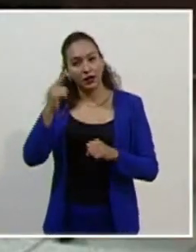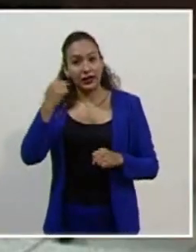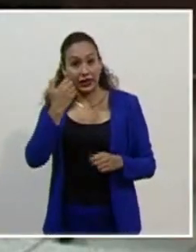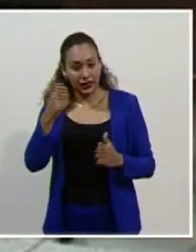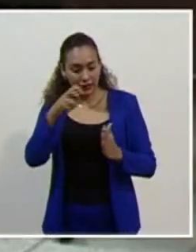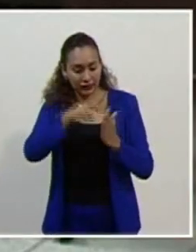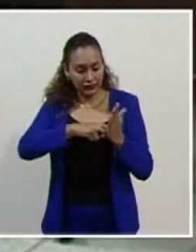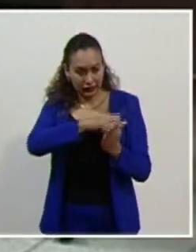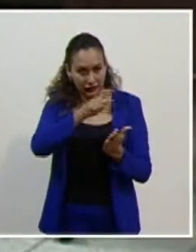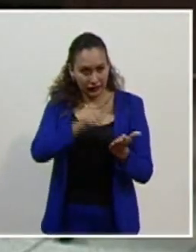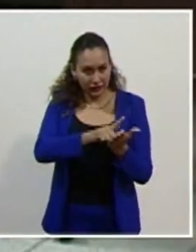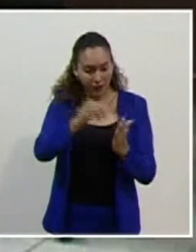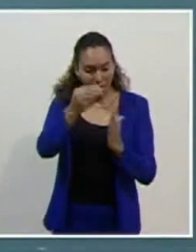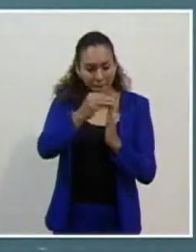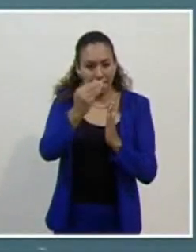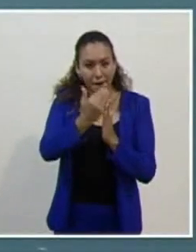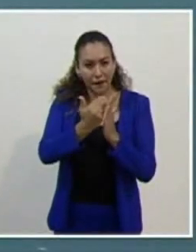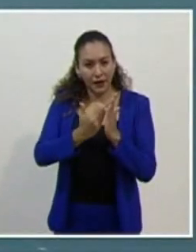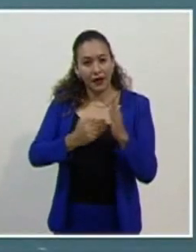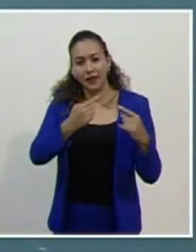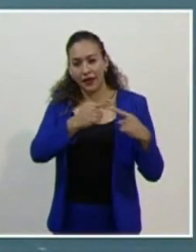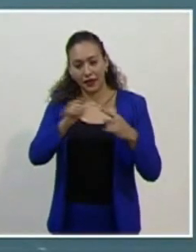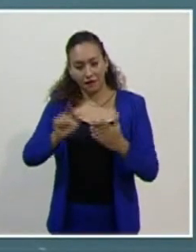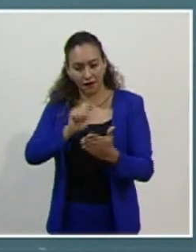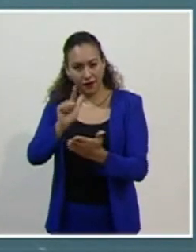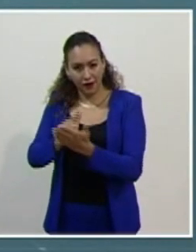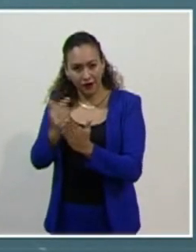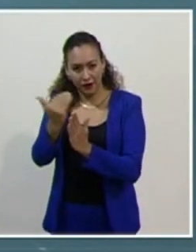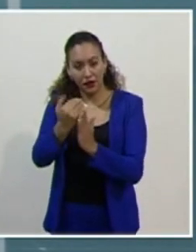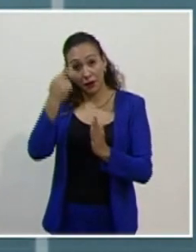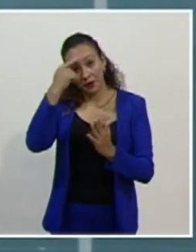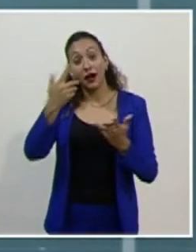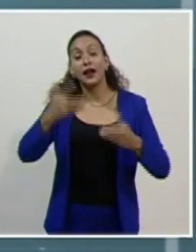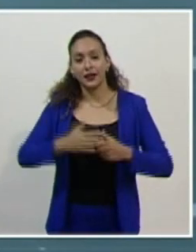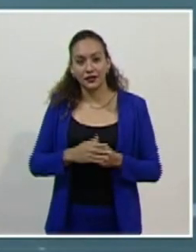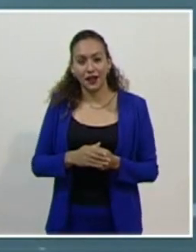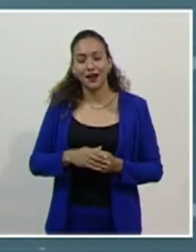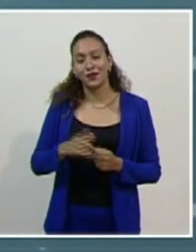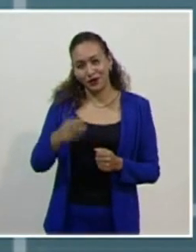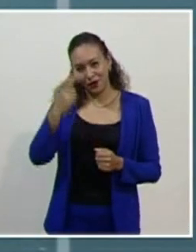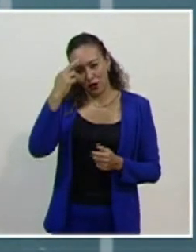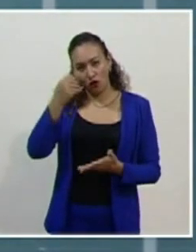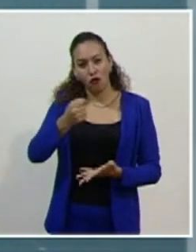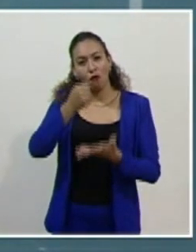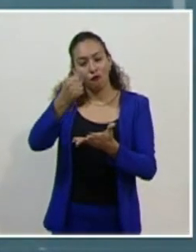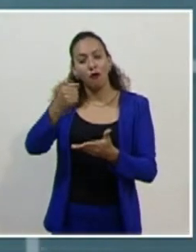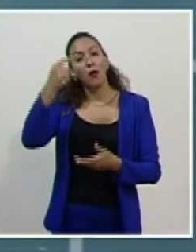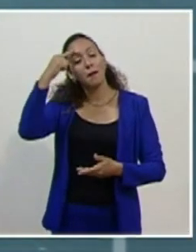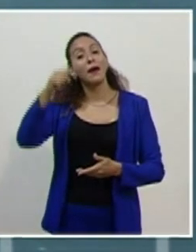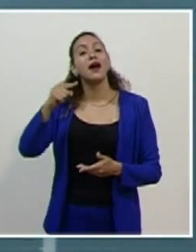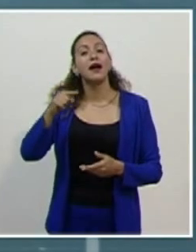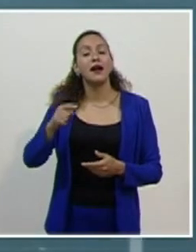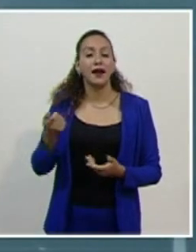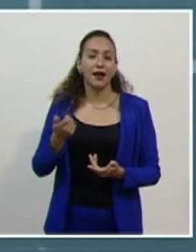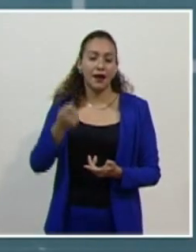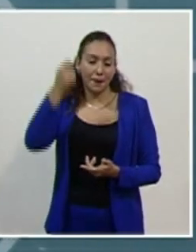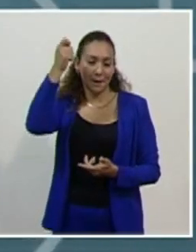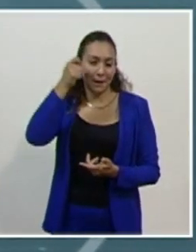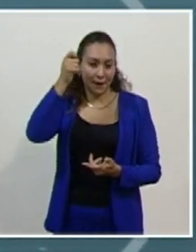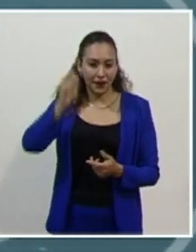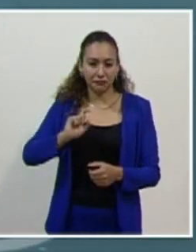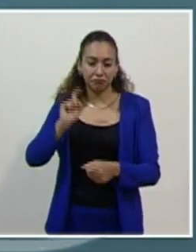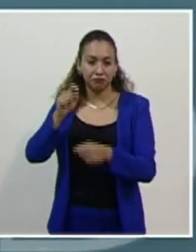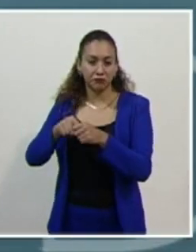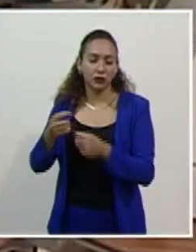y adicionan diversas disposiciones de distintas leyes para crear el Fondo de Pensiones para el Bienestar. El recurso es llevado